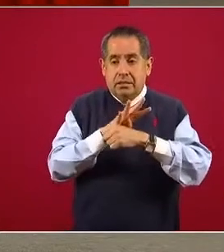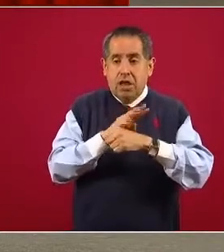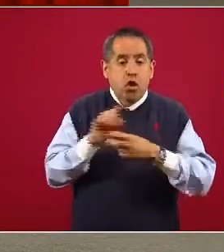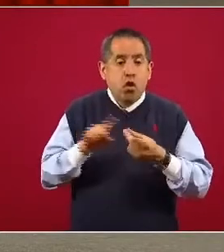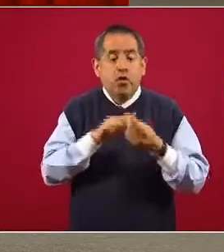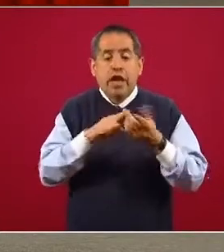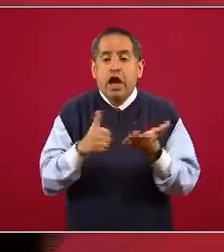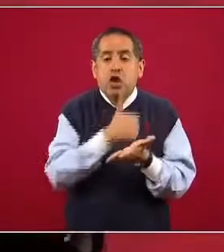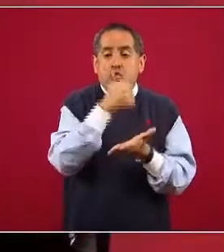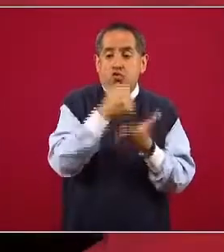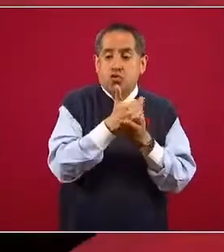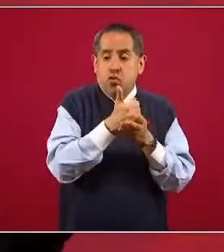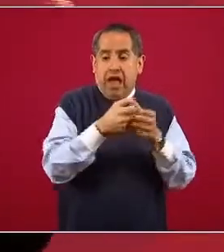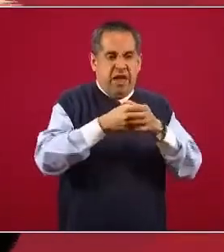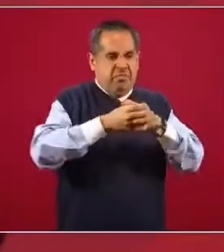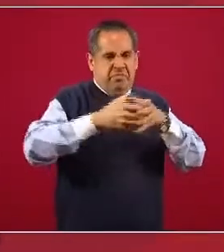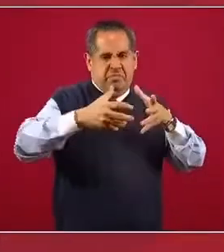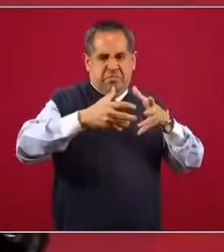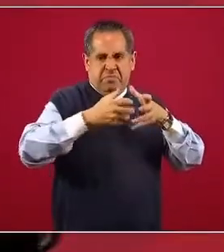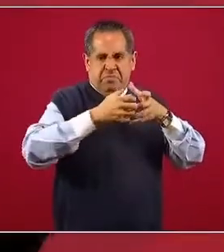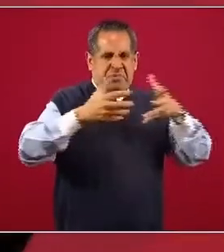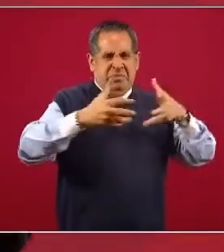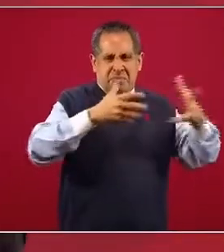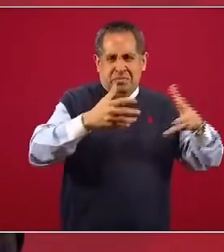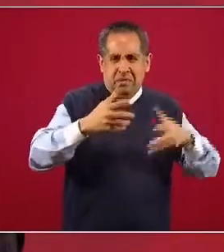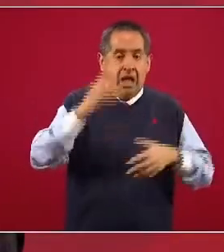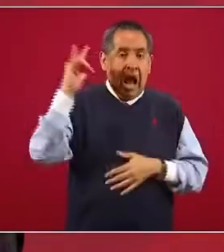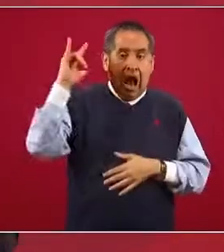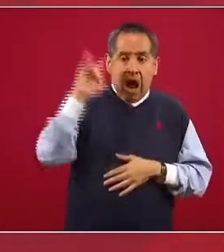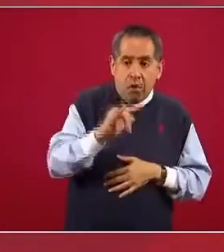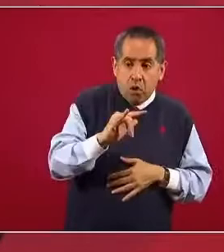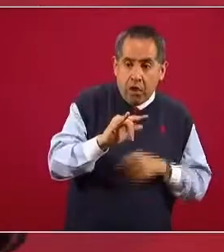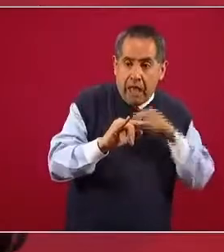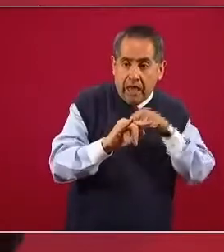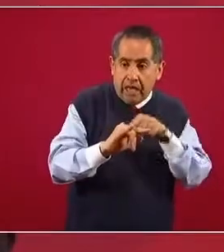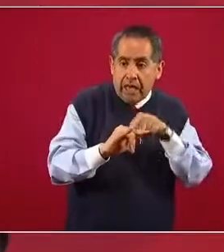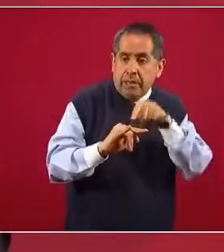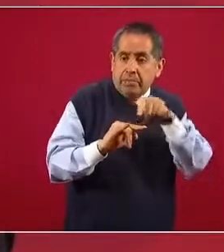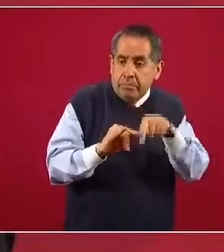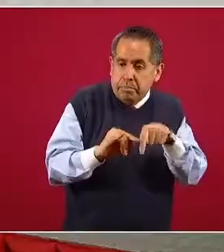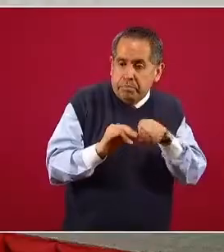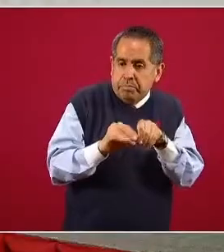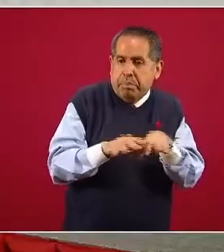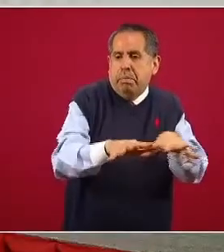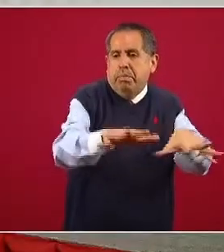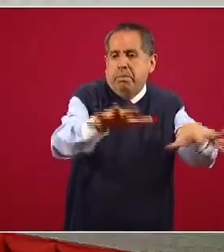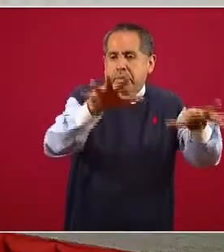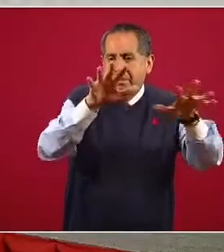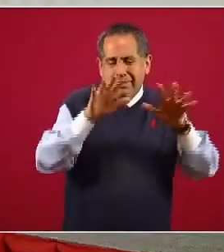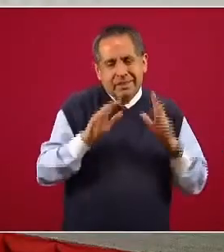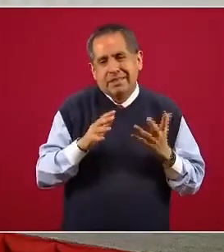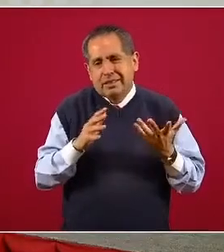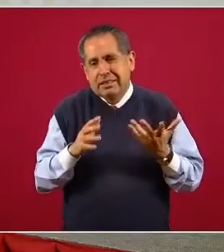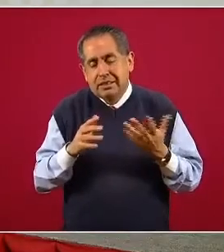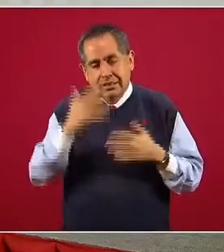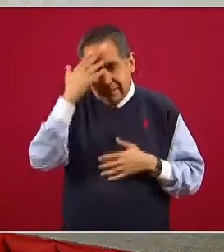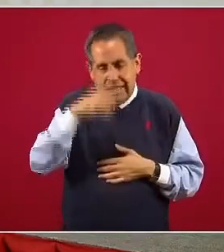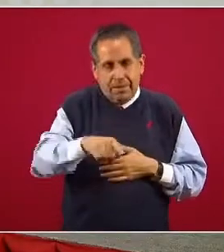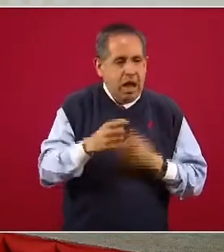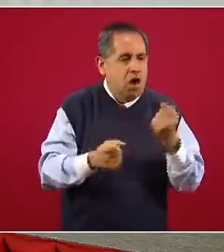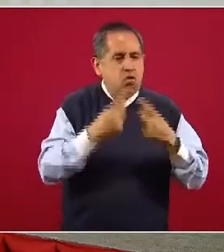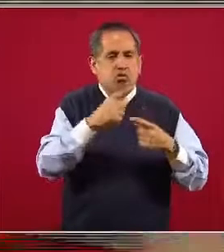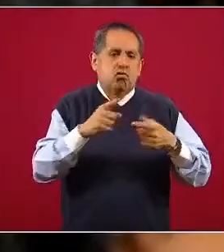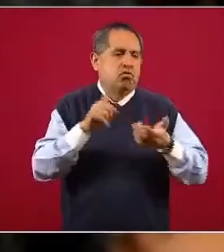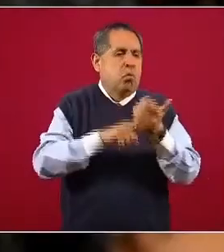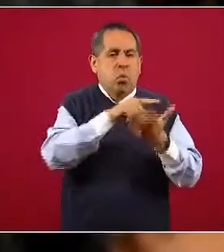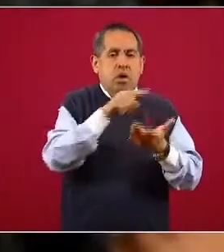las ciudades, llegó lo más probable por avión. Ya alguna vez dijimos que en ciertos segmentos